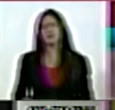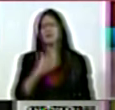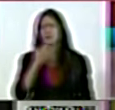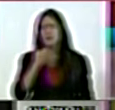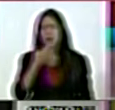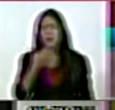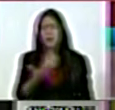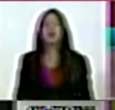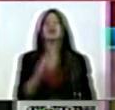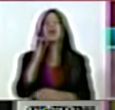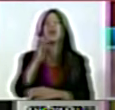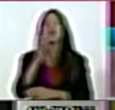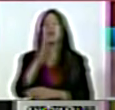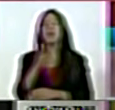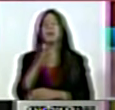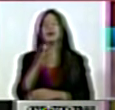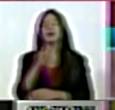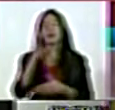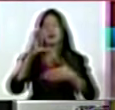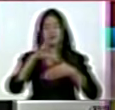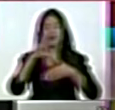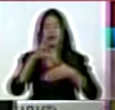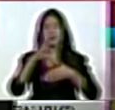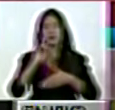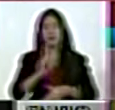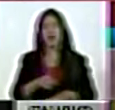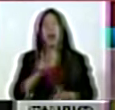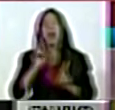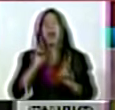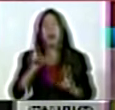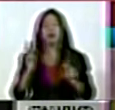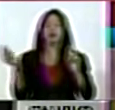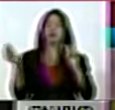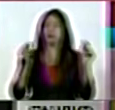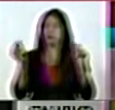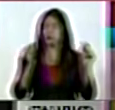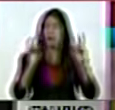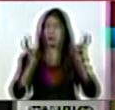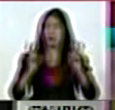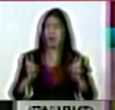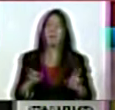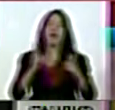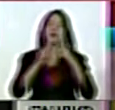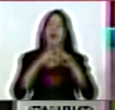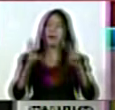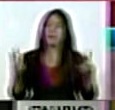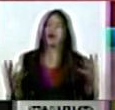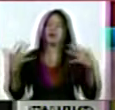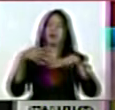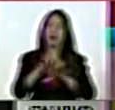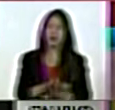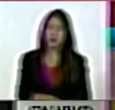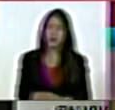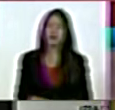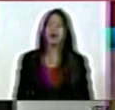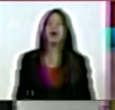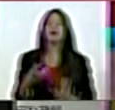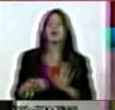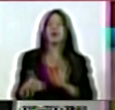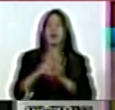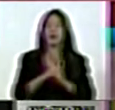la cumbre de la CELAC. Y ojalá se discutan estos temas de la paz, de la integración y del derecho